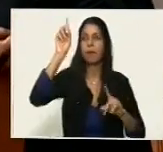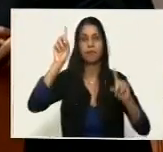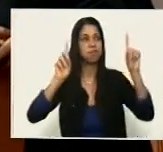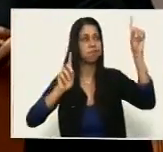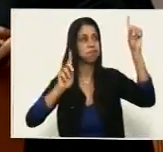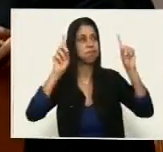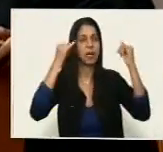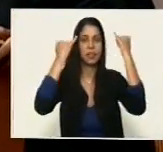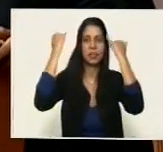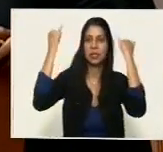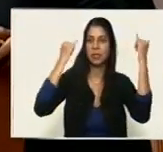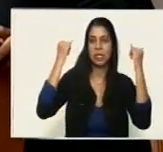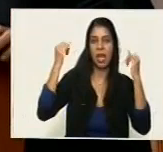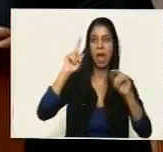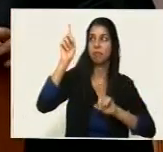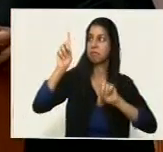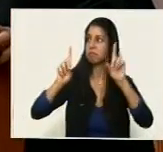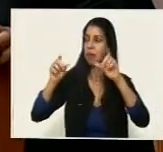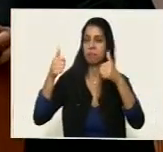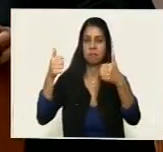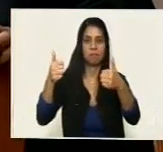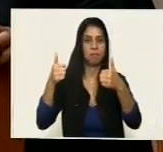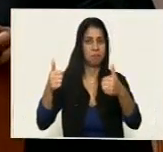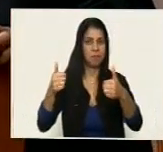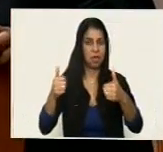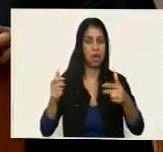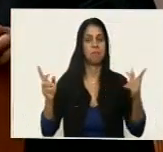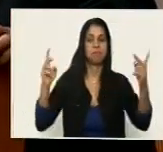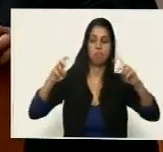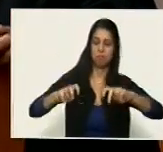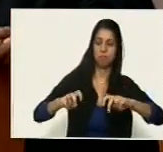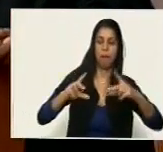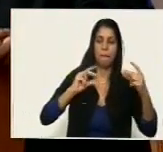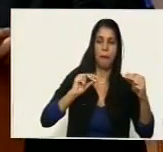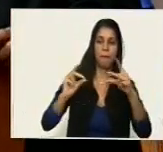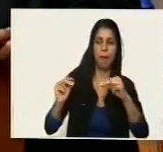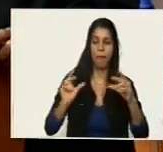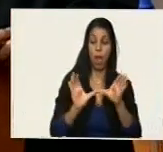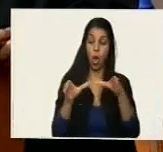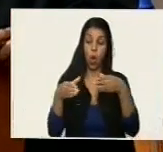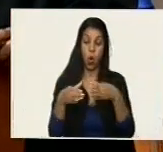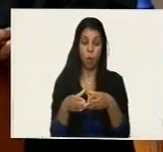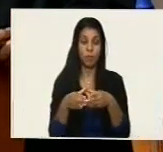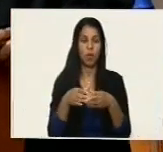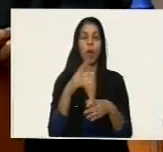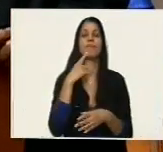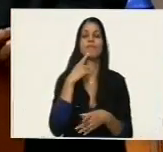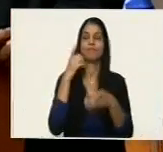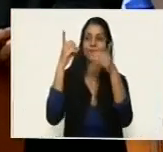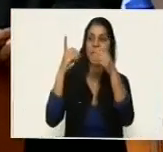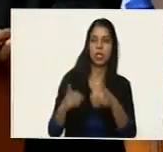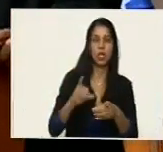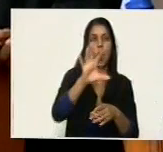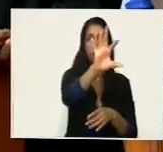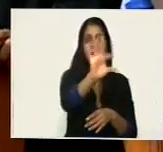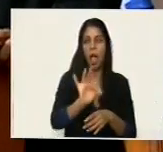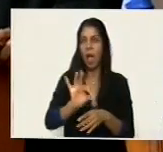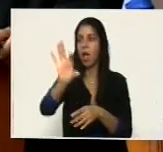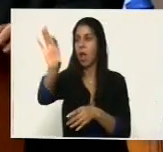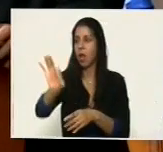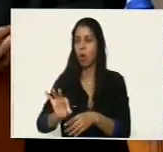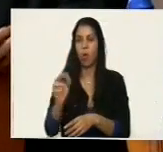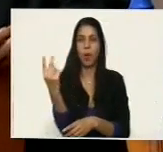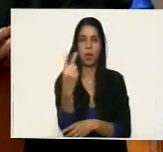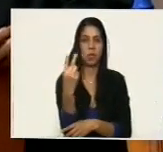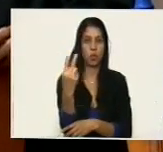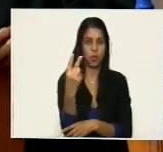uno pudo hacer, y en ese sentido pues la selección que se hizo para postular a estos